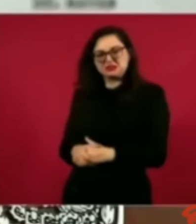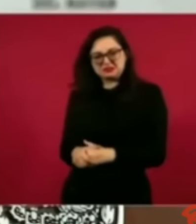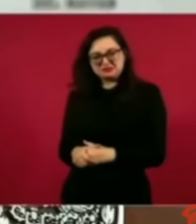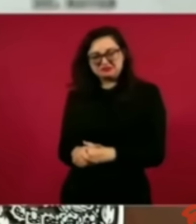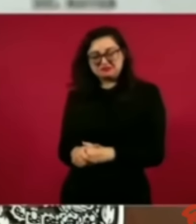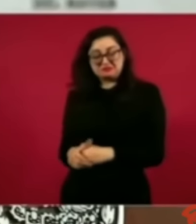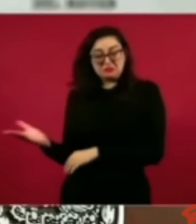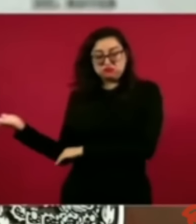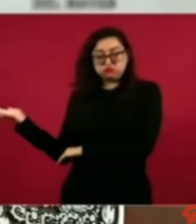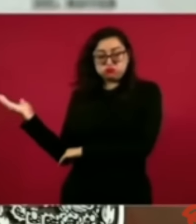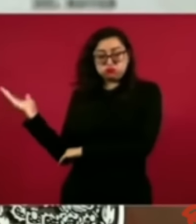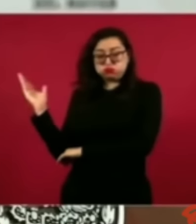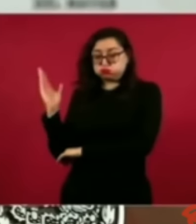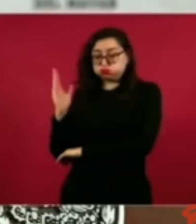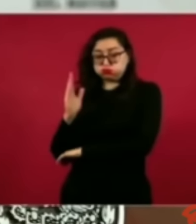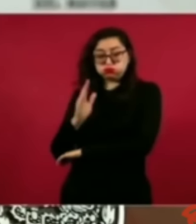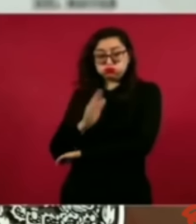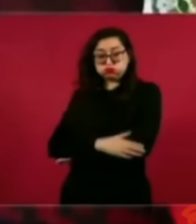Esto durante